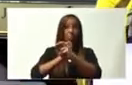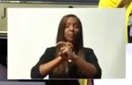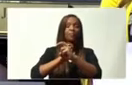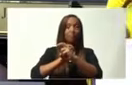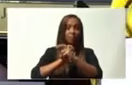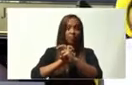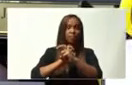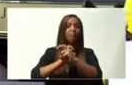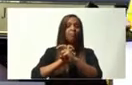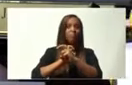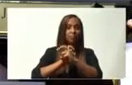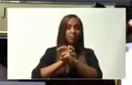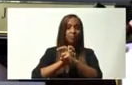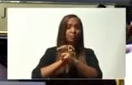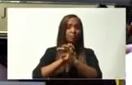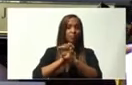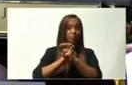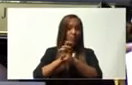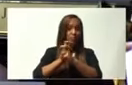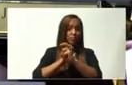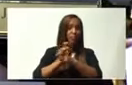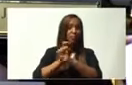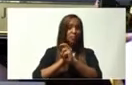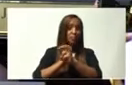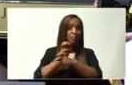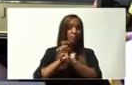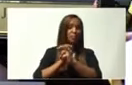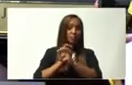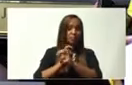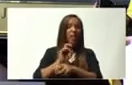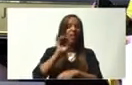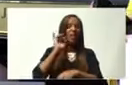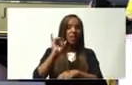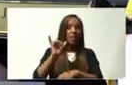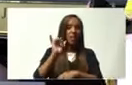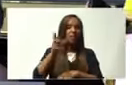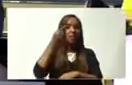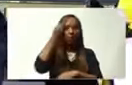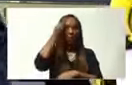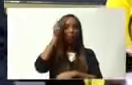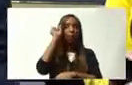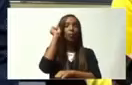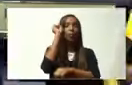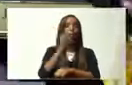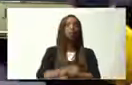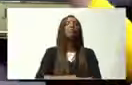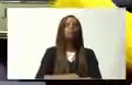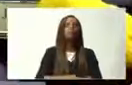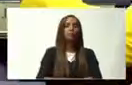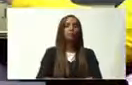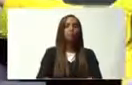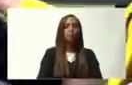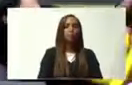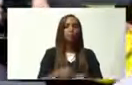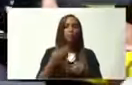46, ahí sí de verdad que no han ganado en cantidad de préstamos. Buenas tardes.